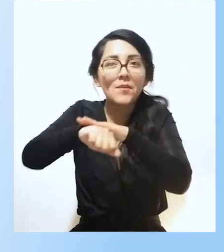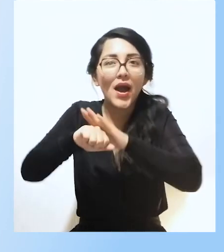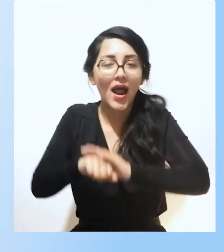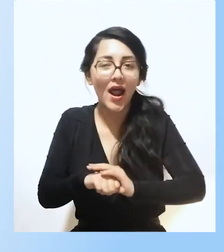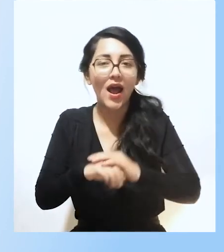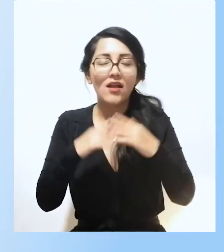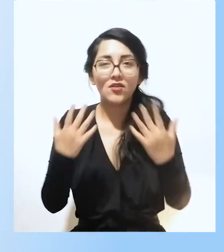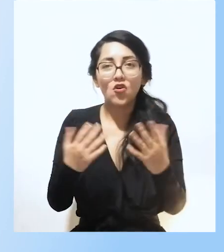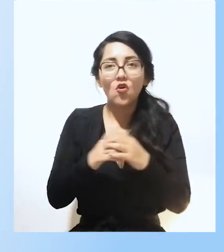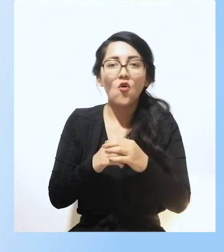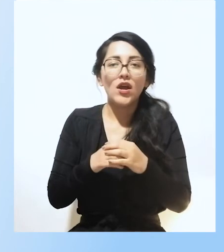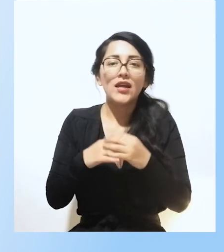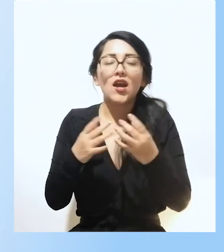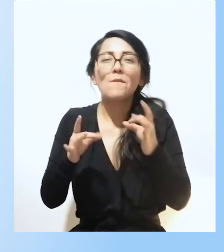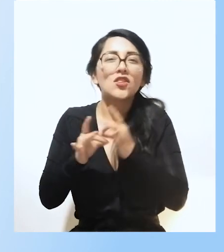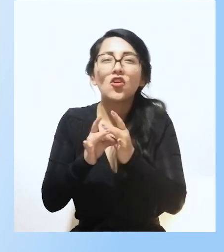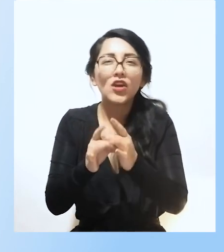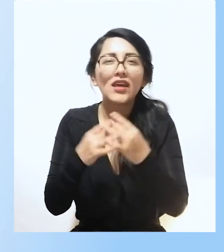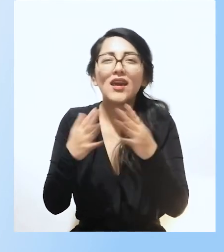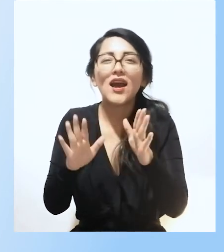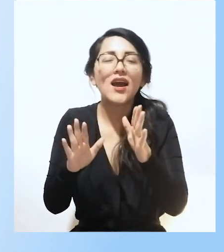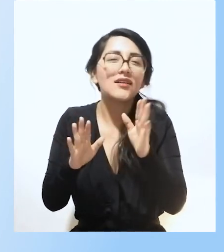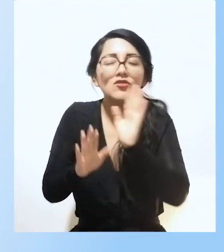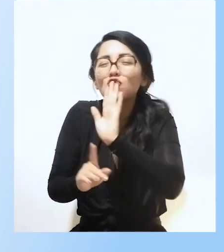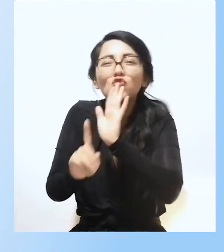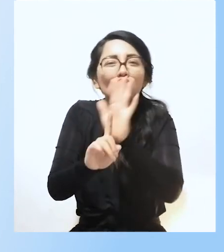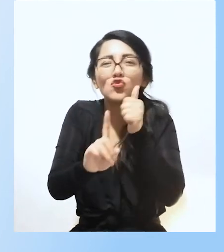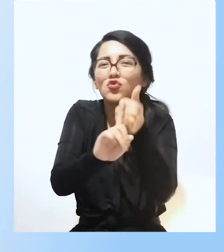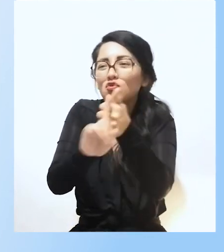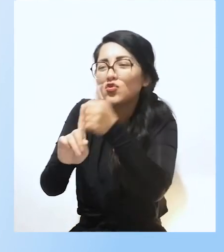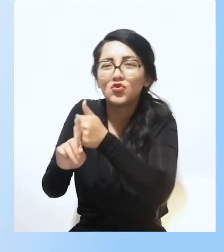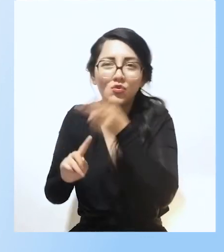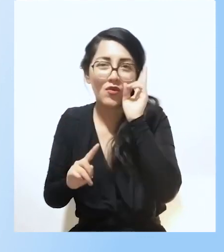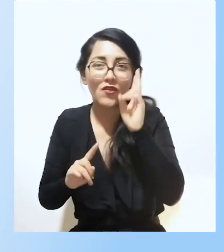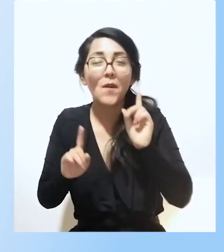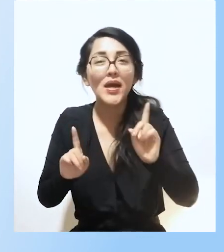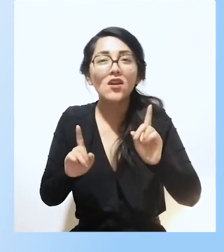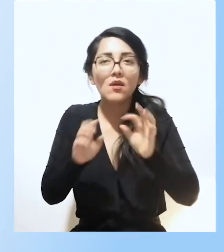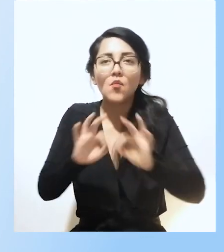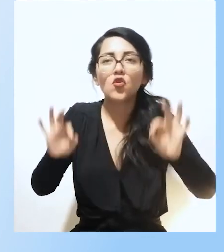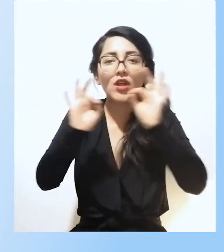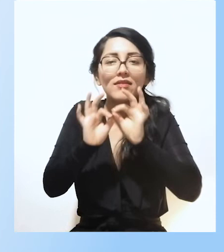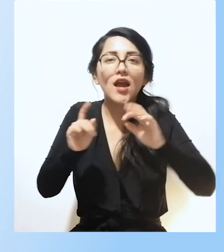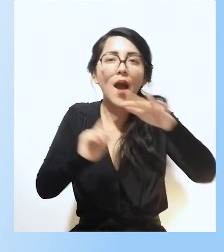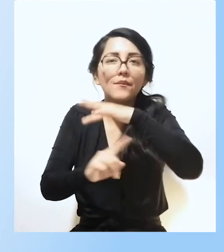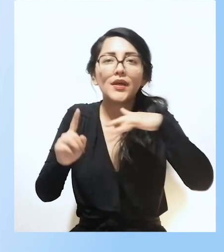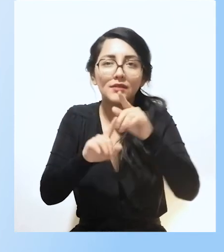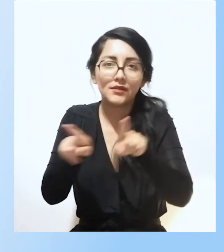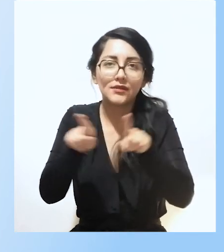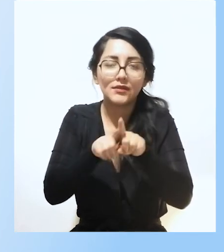académica o en su metodología, eso ya se ocupará él. Hay que preparar las condiciones y las condiciones, como